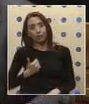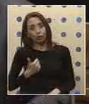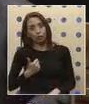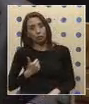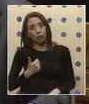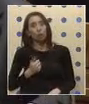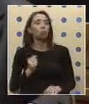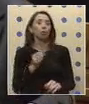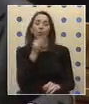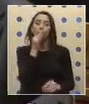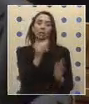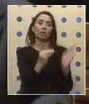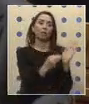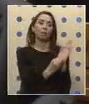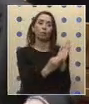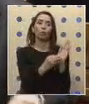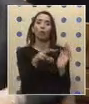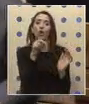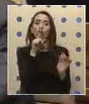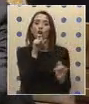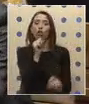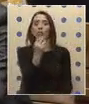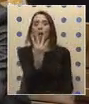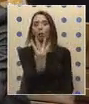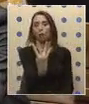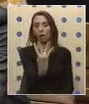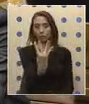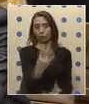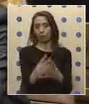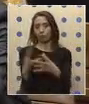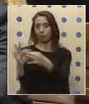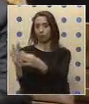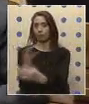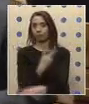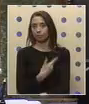uno podría decir, pongámosle un 4. Muchas gracias, señor presidente.